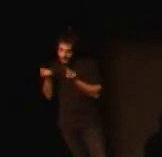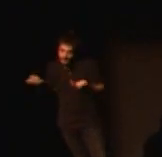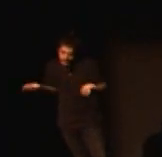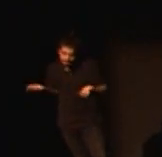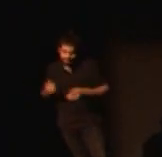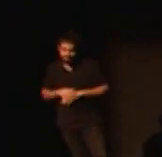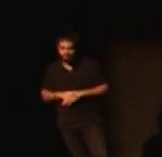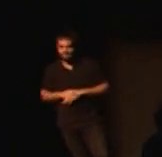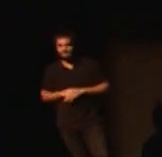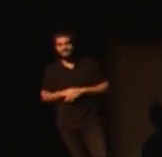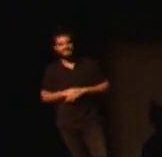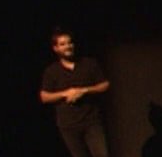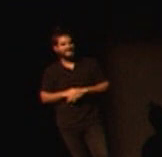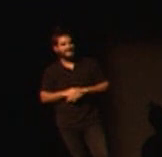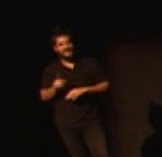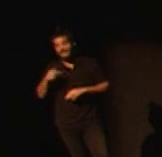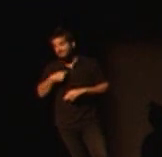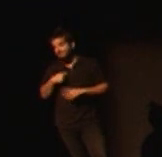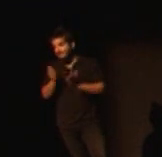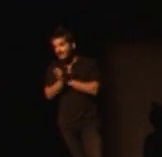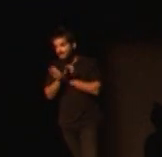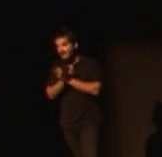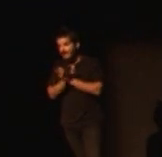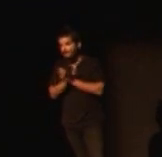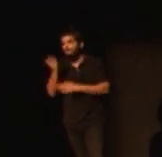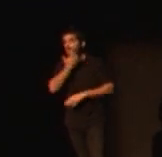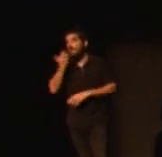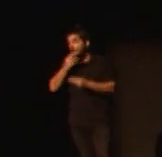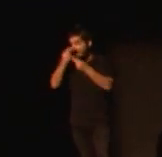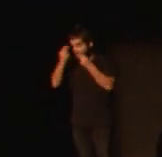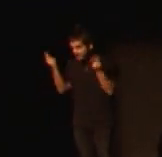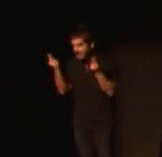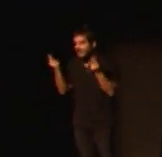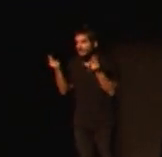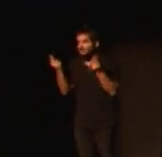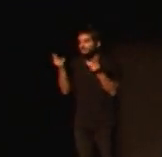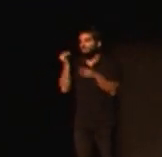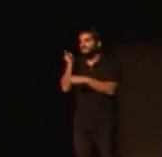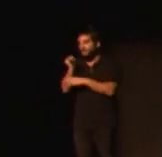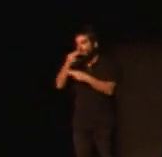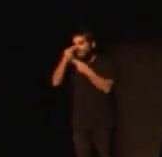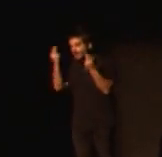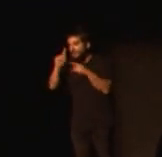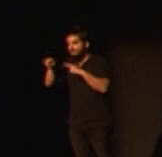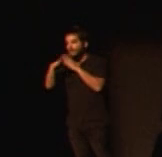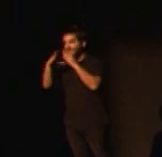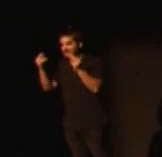Estudié en una escuela pública, en un instituto público, en la universidad pública. Cuando